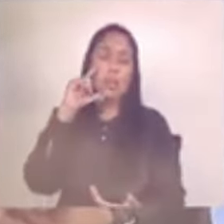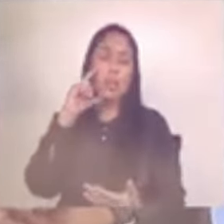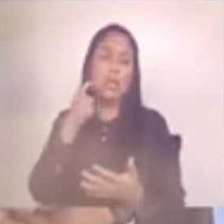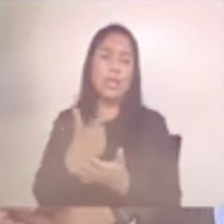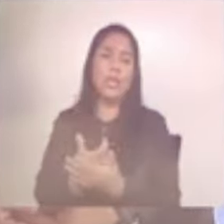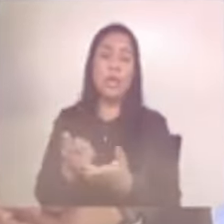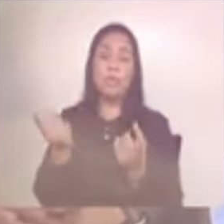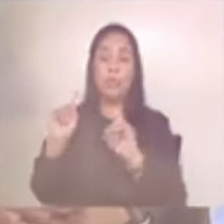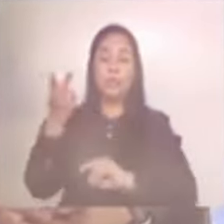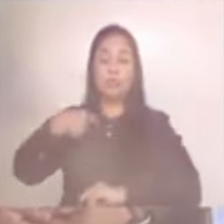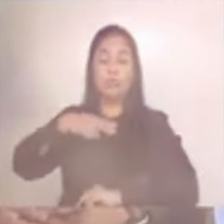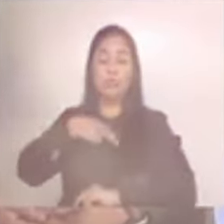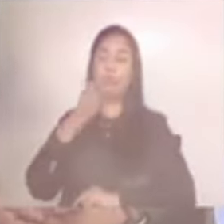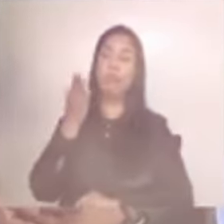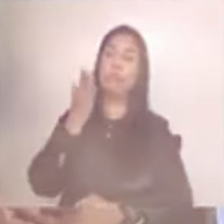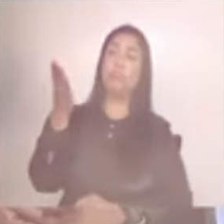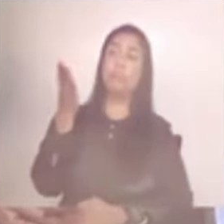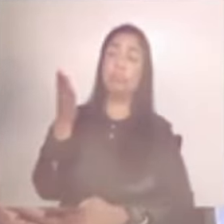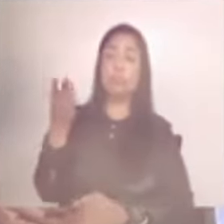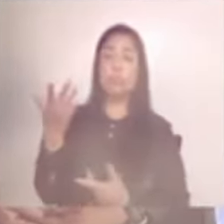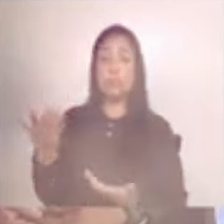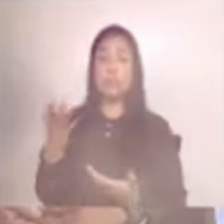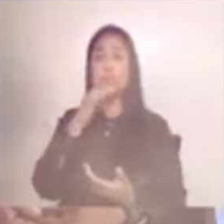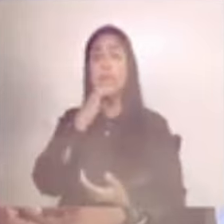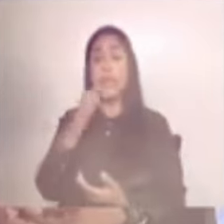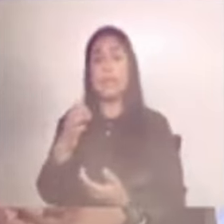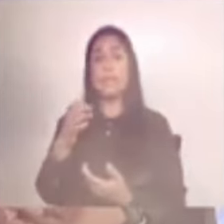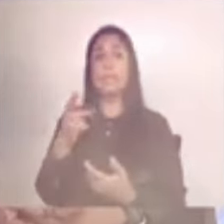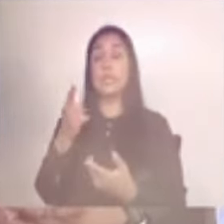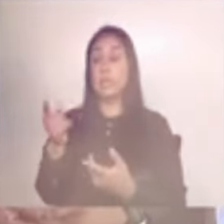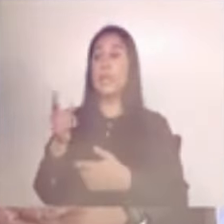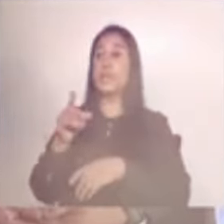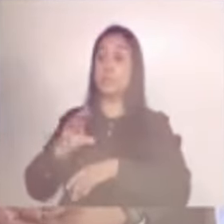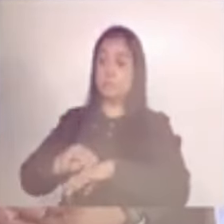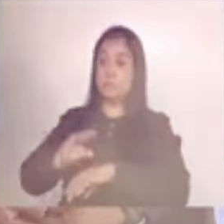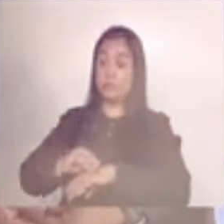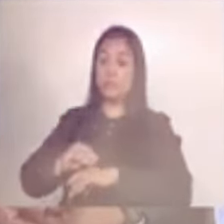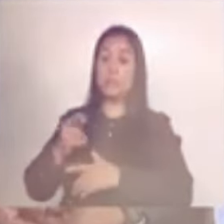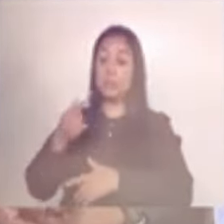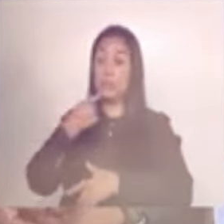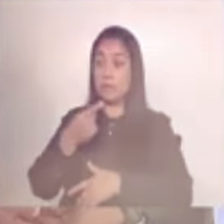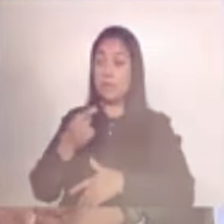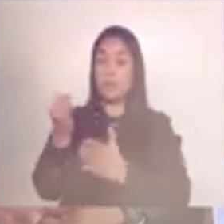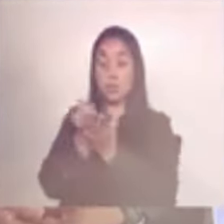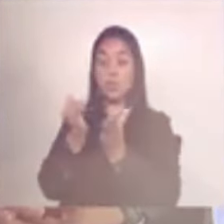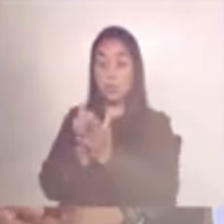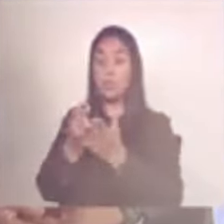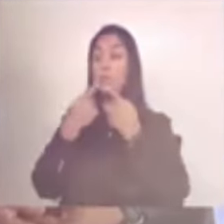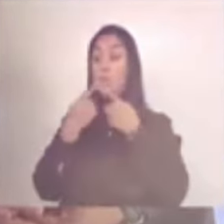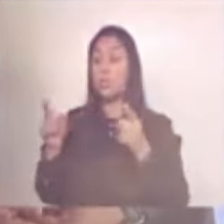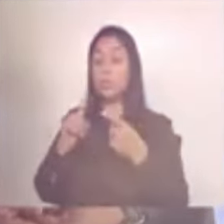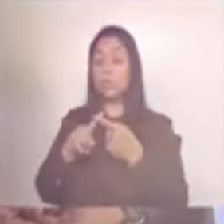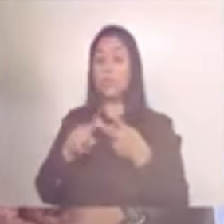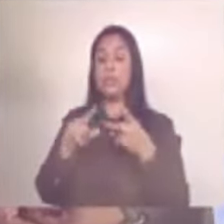nosotros estamos solicitando es fundamentalmente que se nos permita a las instituciones públicas, a la CONRED,